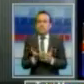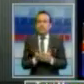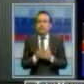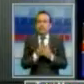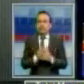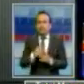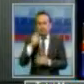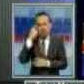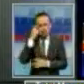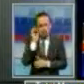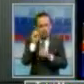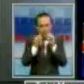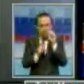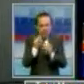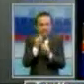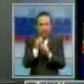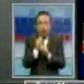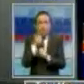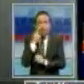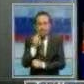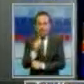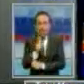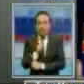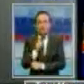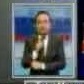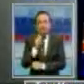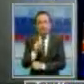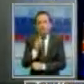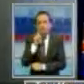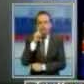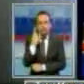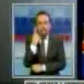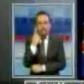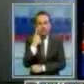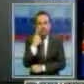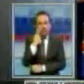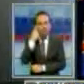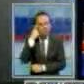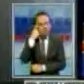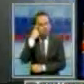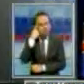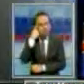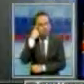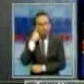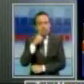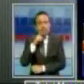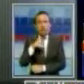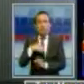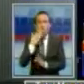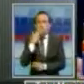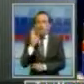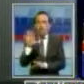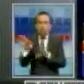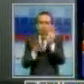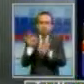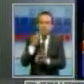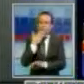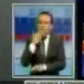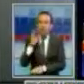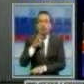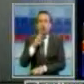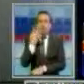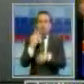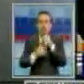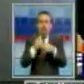establecer equilibrios políticos, pero no me cabe ninguno que el primer criterio que va a tener ella es de las mejores, lo mejor, porque sabe lo que se juega en